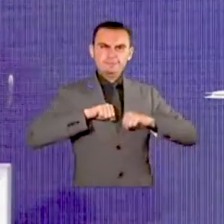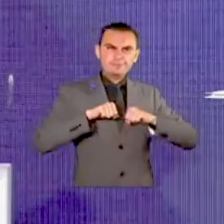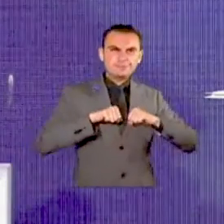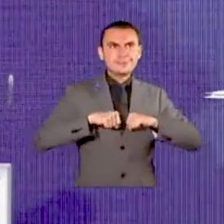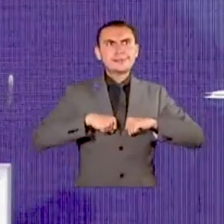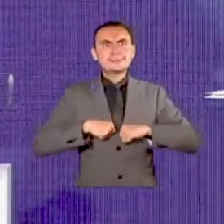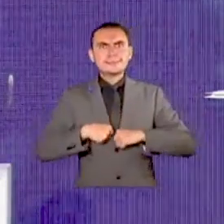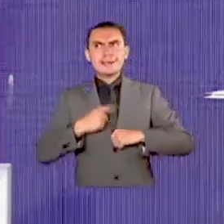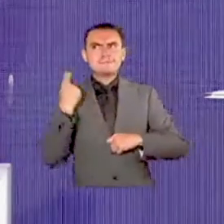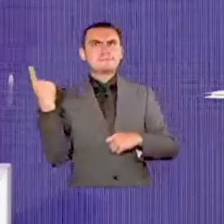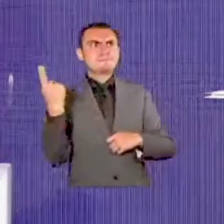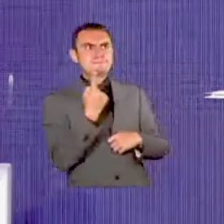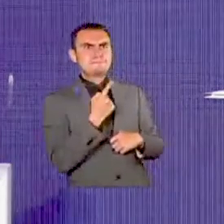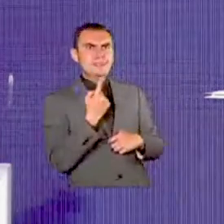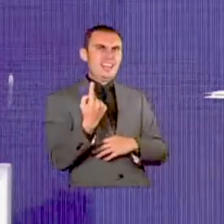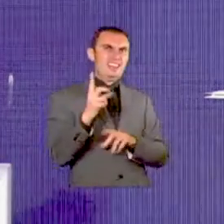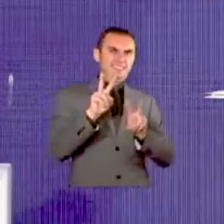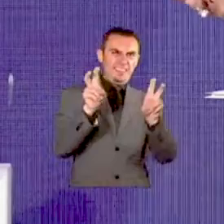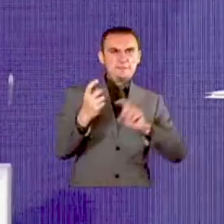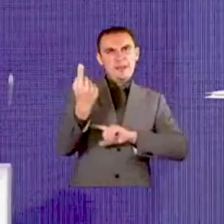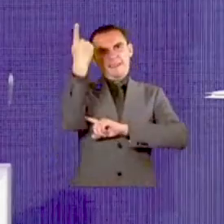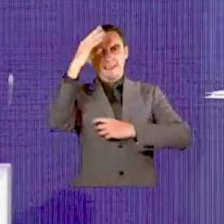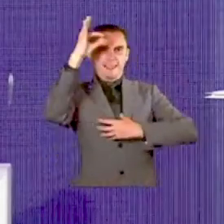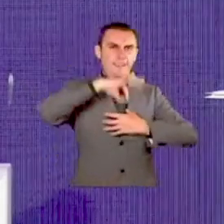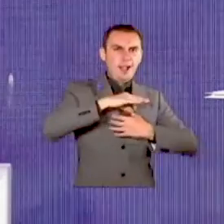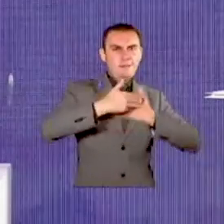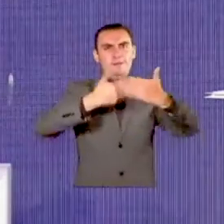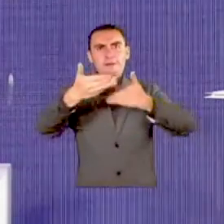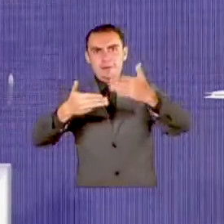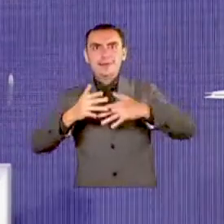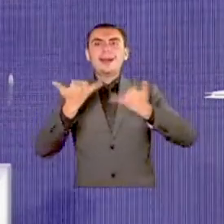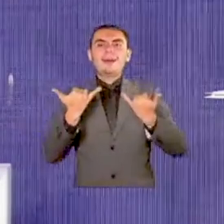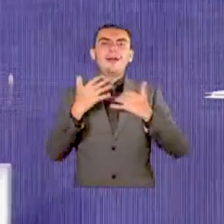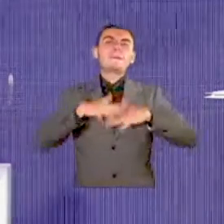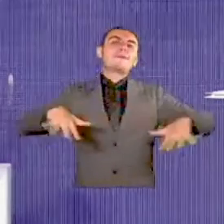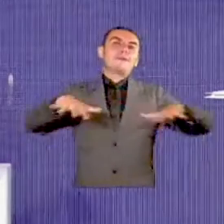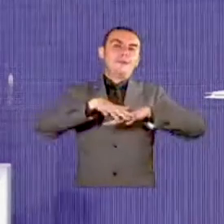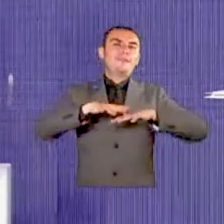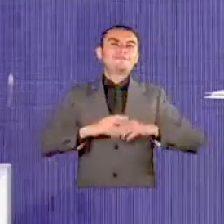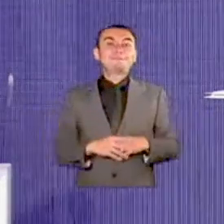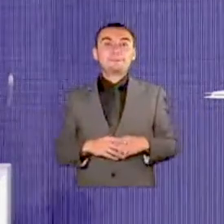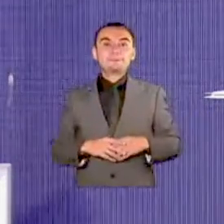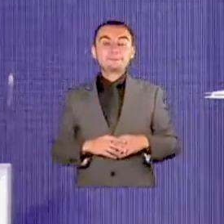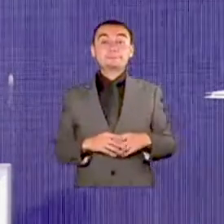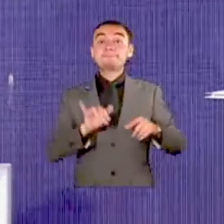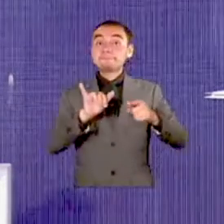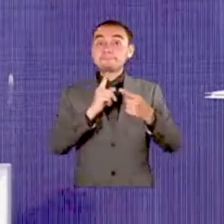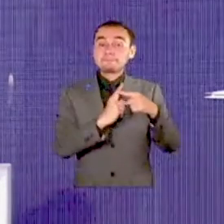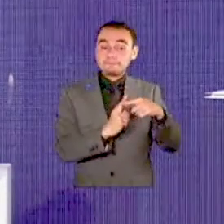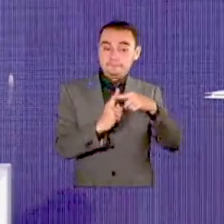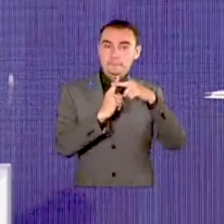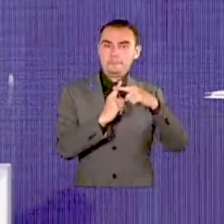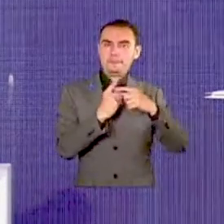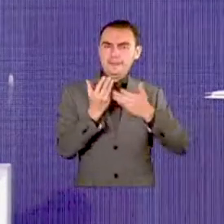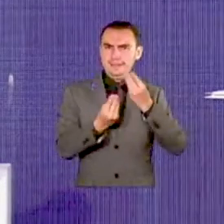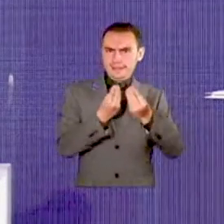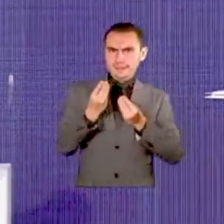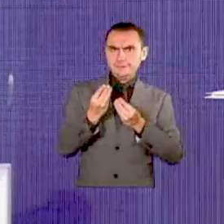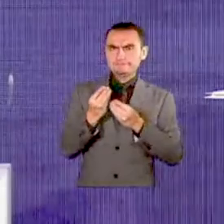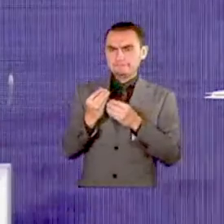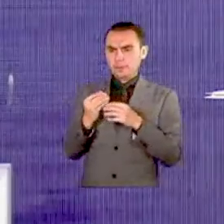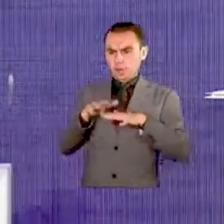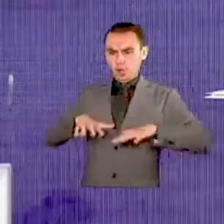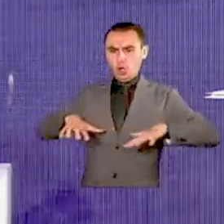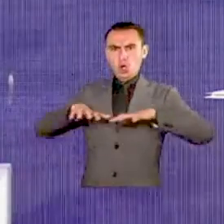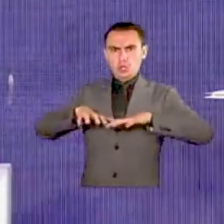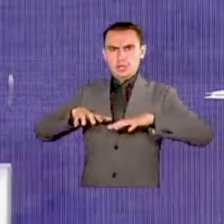muy controversial por los procesos electorales que estamos viviendo. Y en ese sentido también la Procuraduría organizó toda una